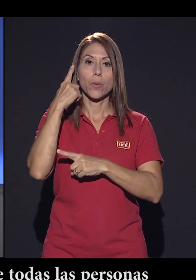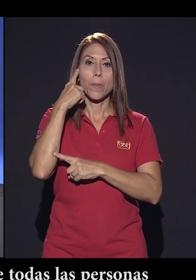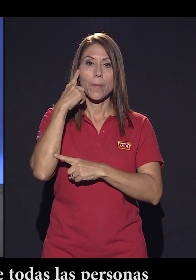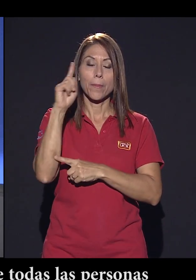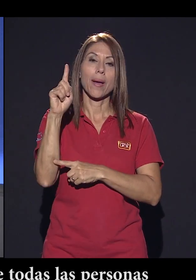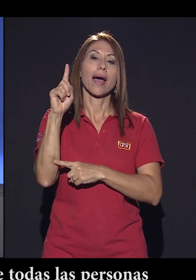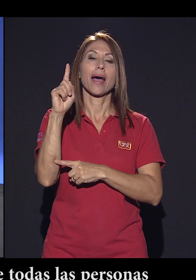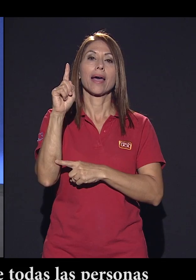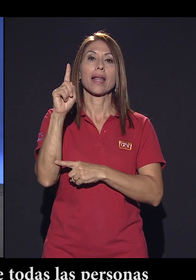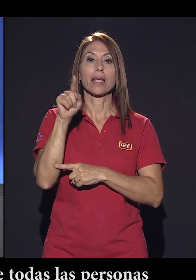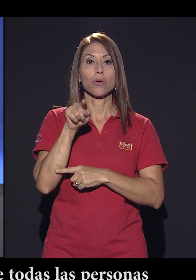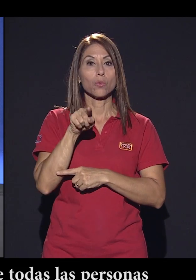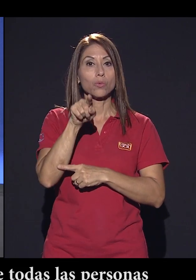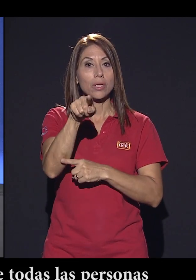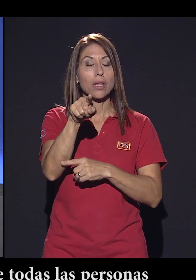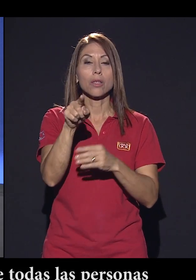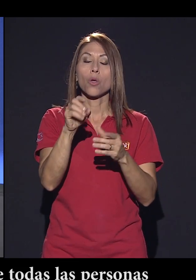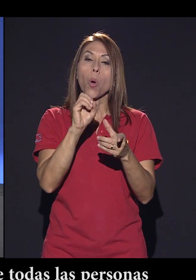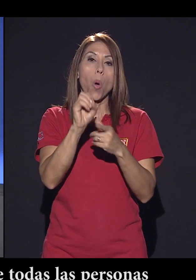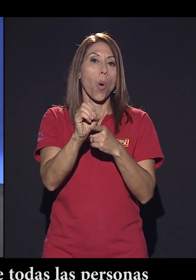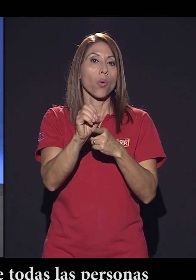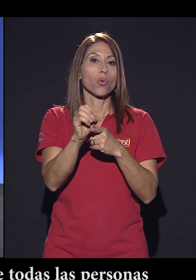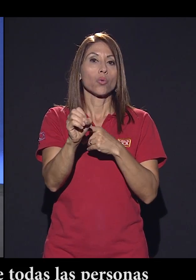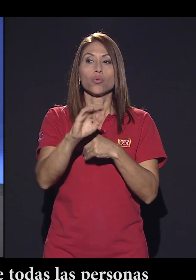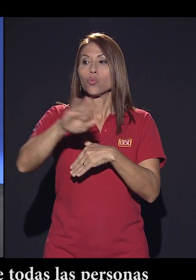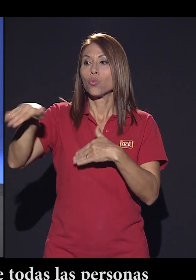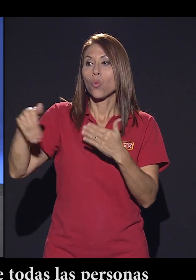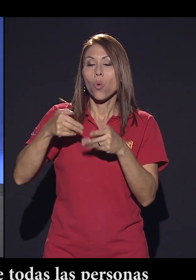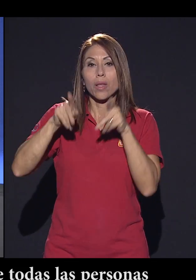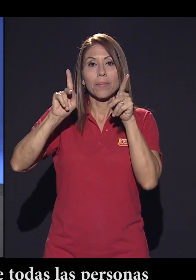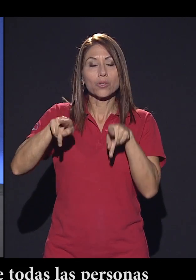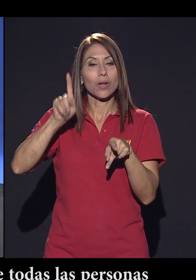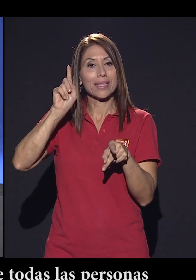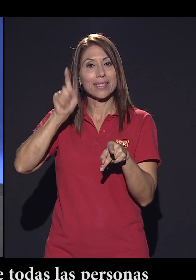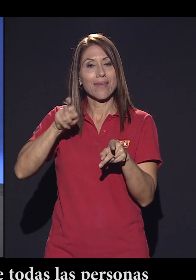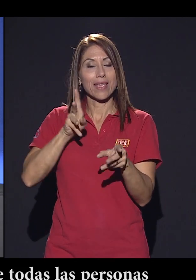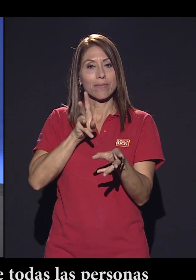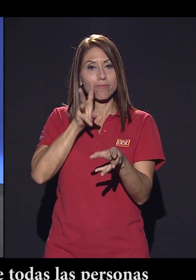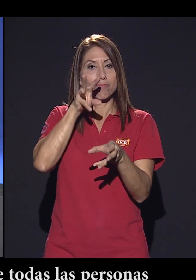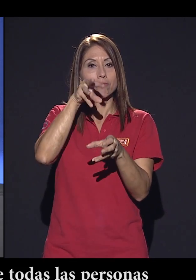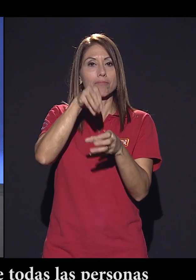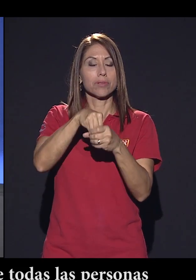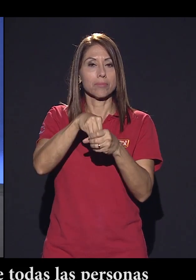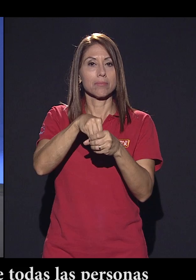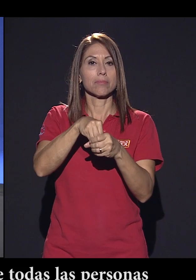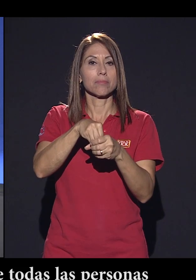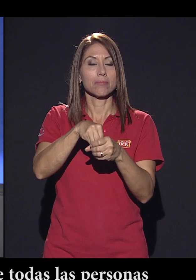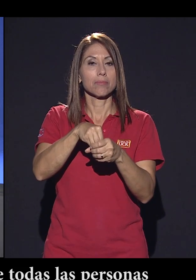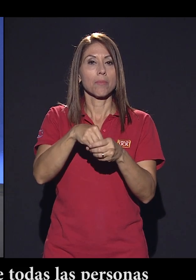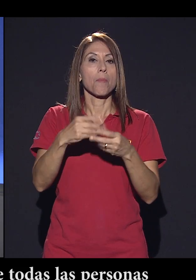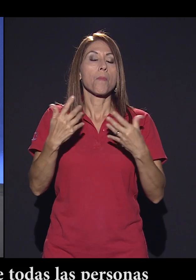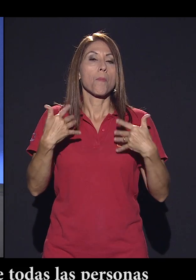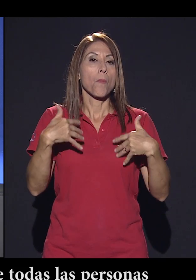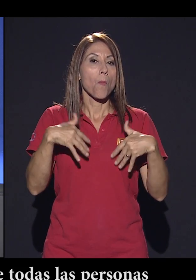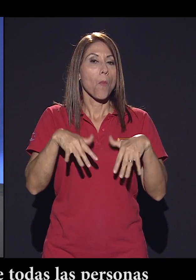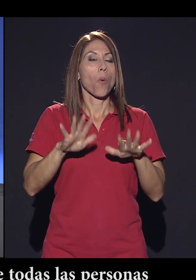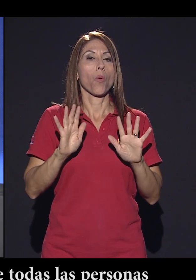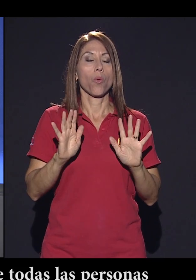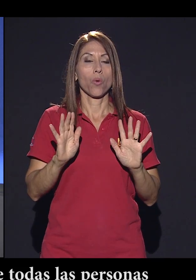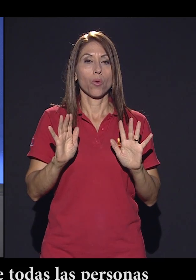respeto. Entonces todas las personas deben involucrarse, por lo menos